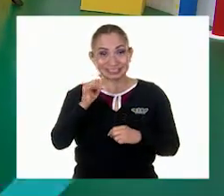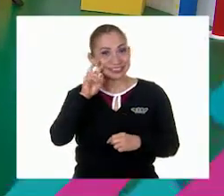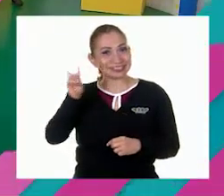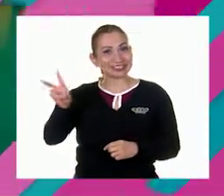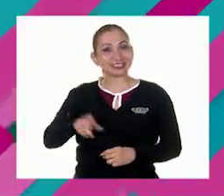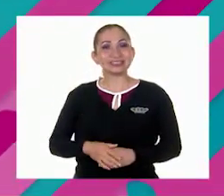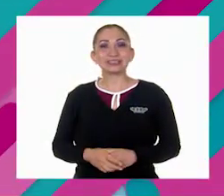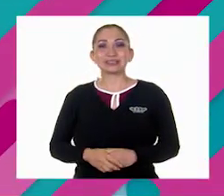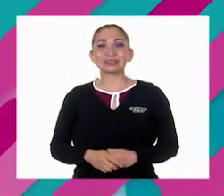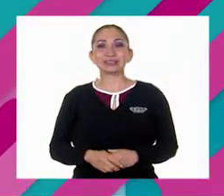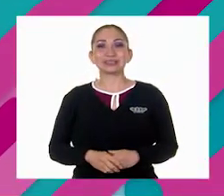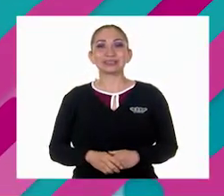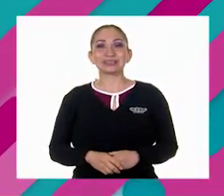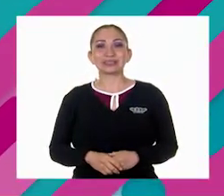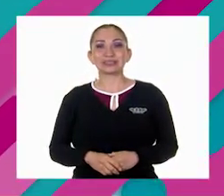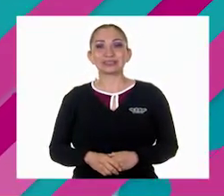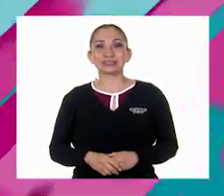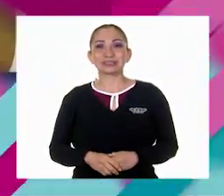verlo entonces.